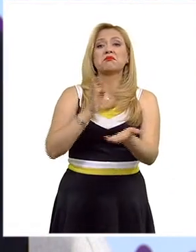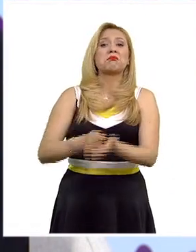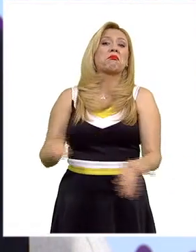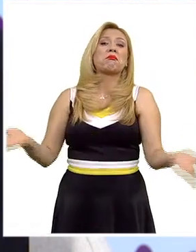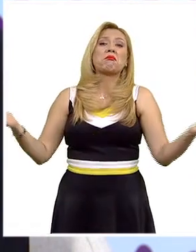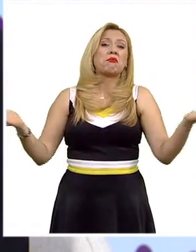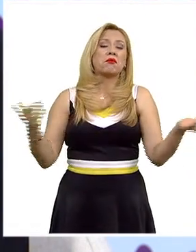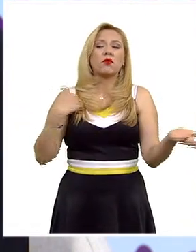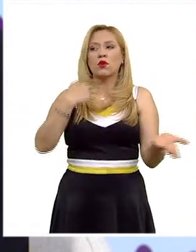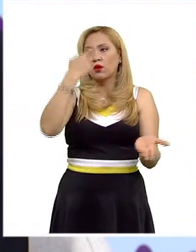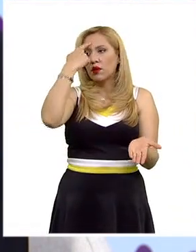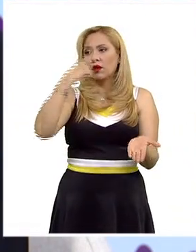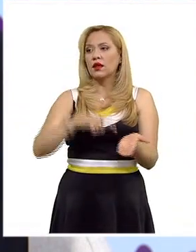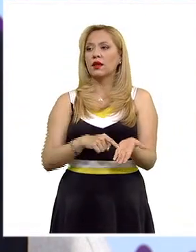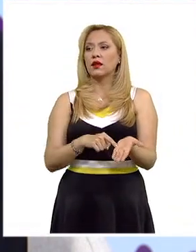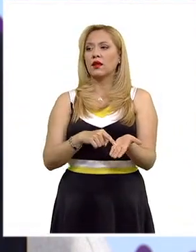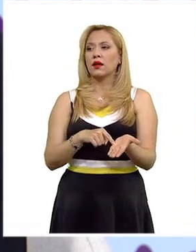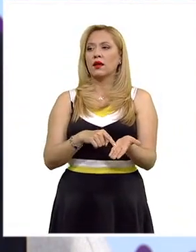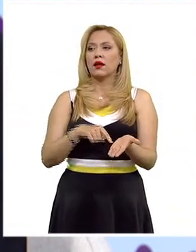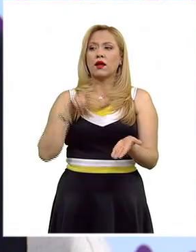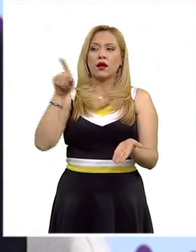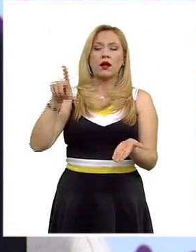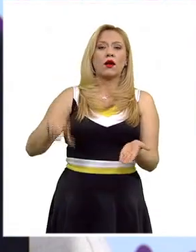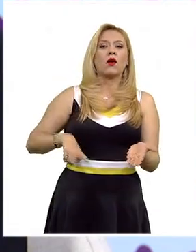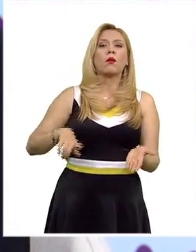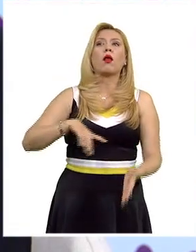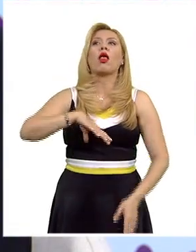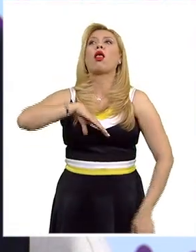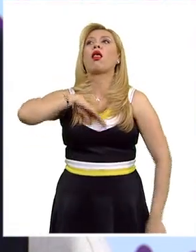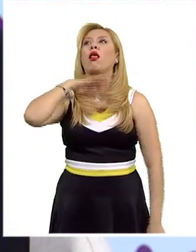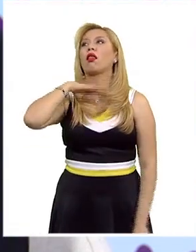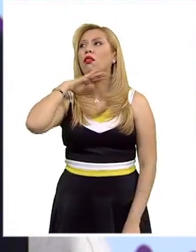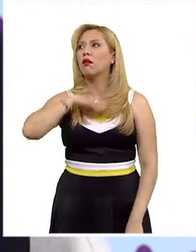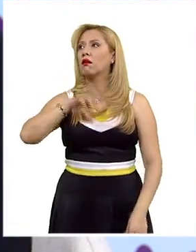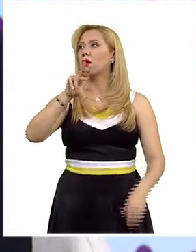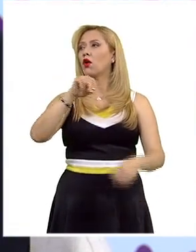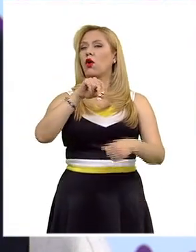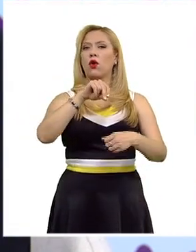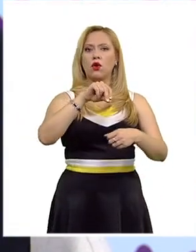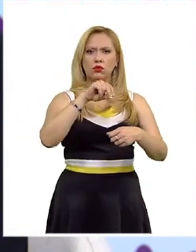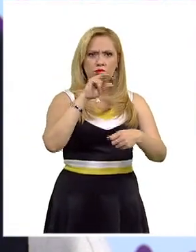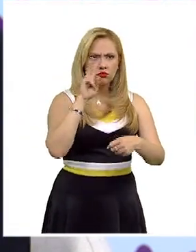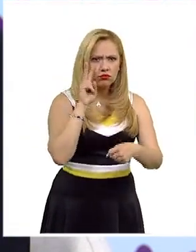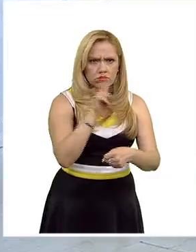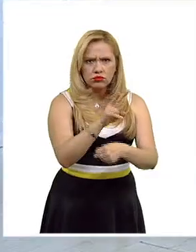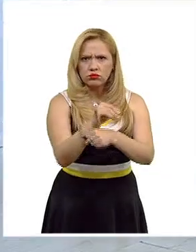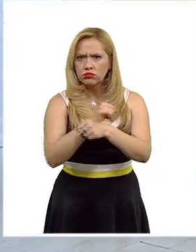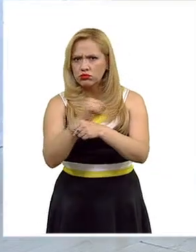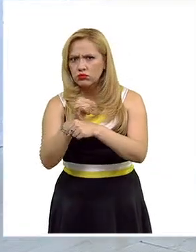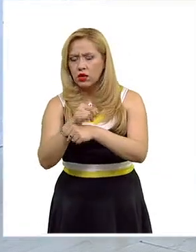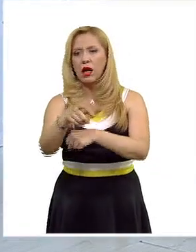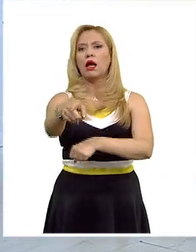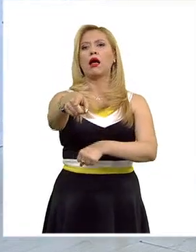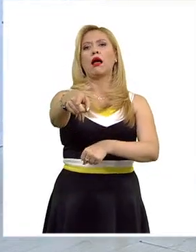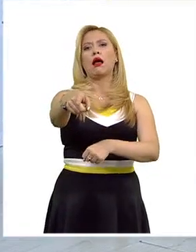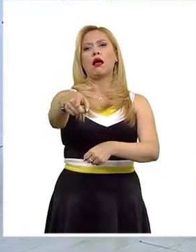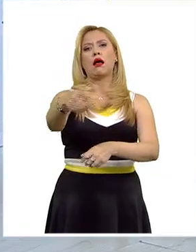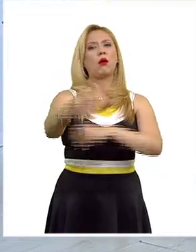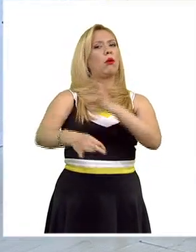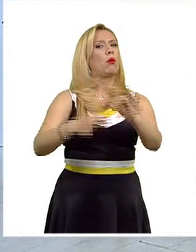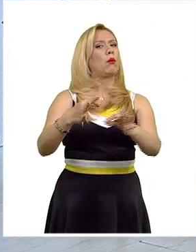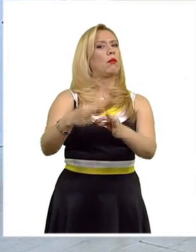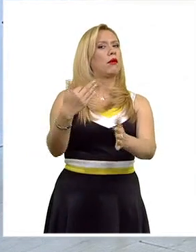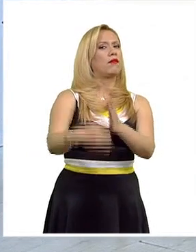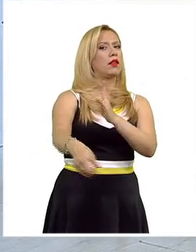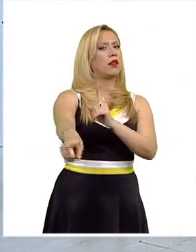Entonces, yo creo que el Estado, al ser omiso, ¿no?, en verificar que los privados estén cumpliendo con esa responsabilidad que tienen en la